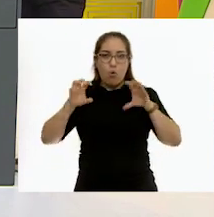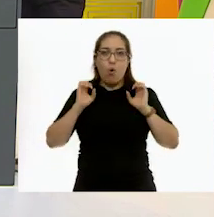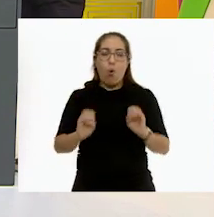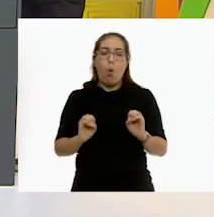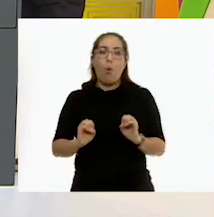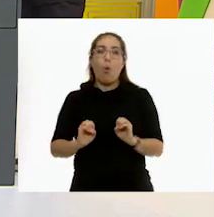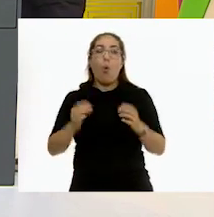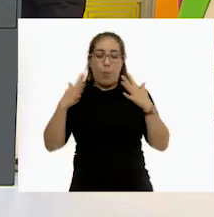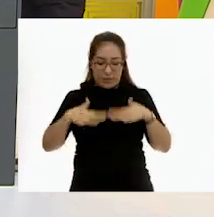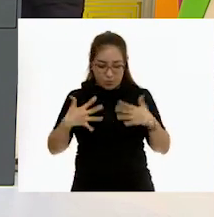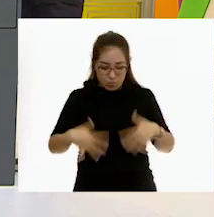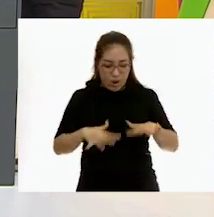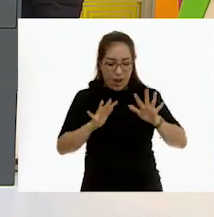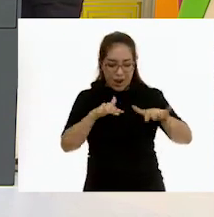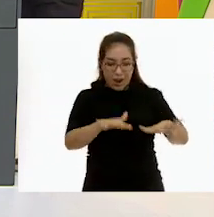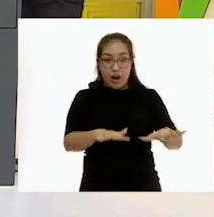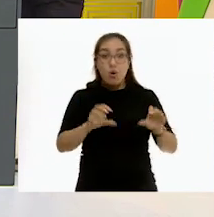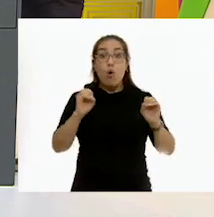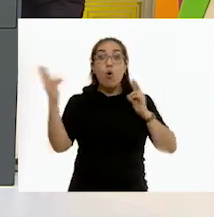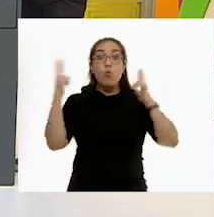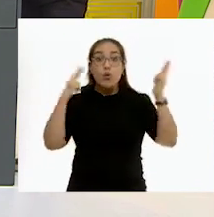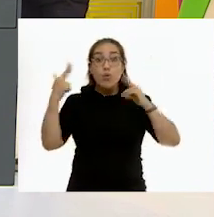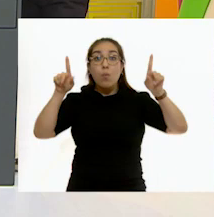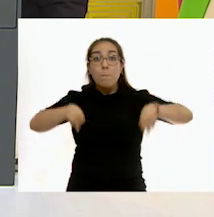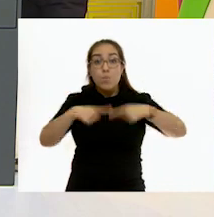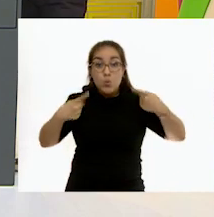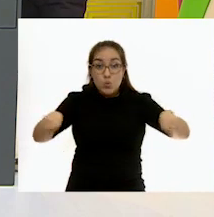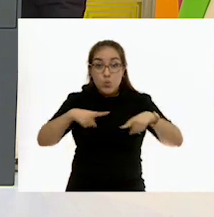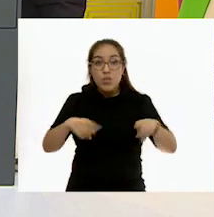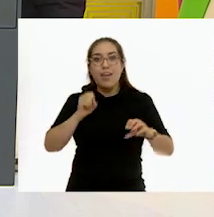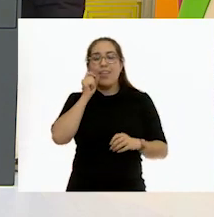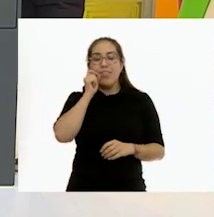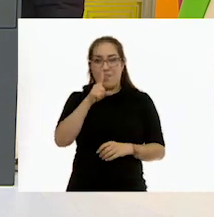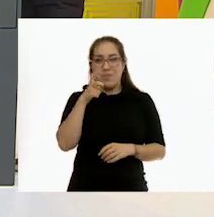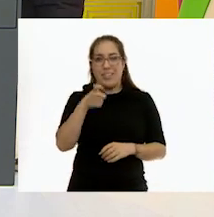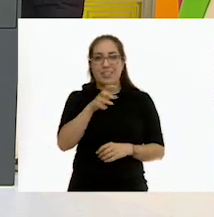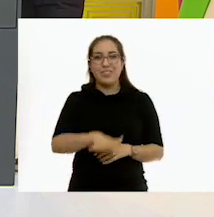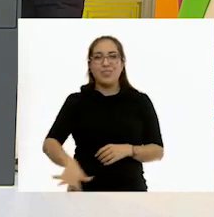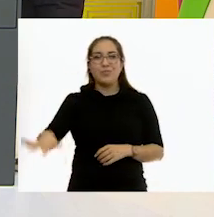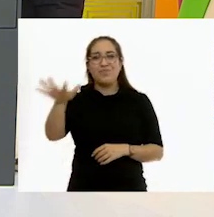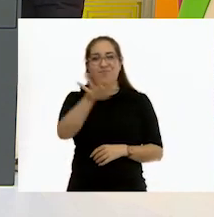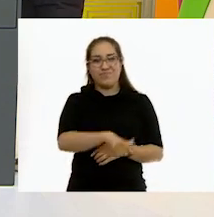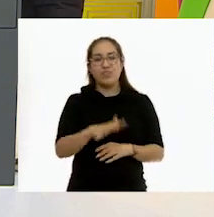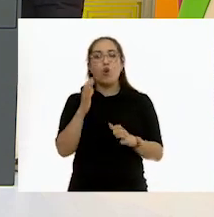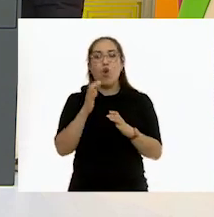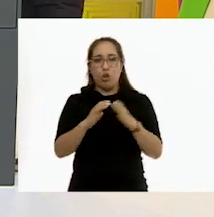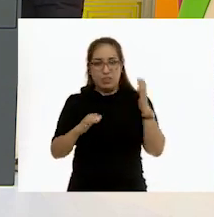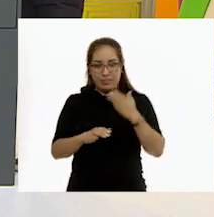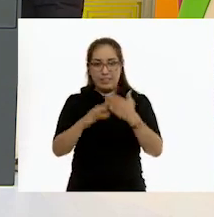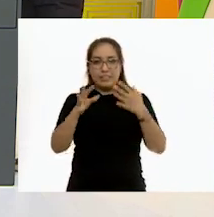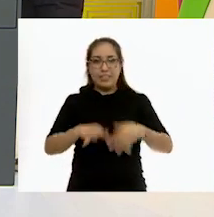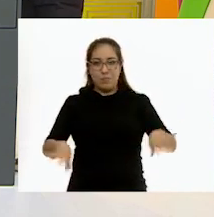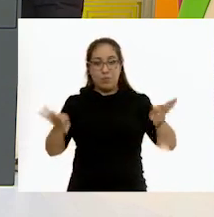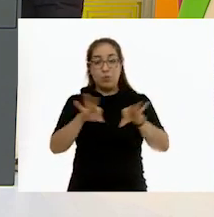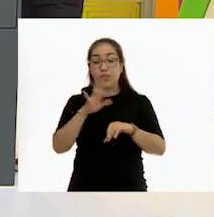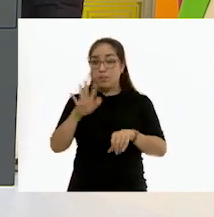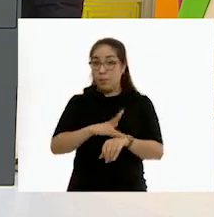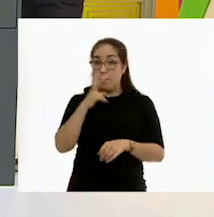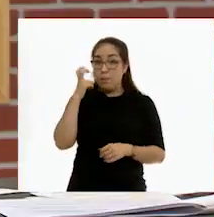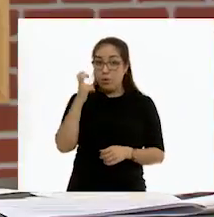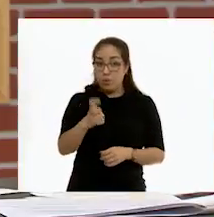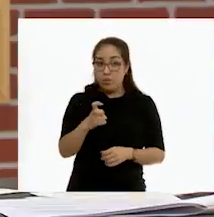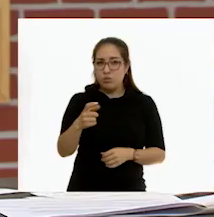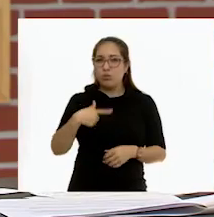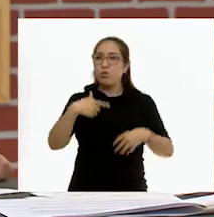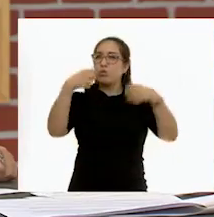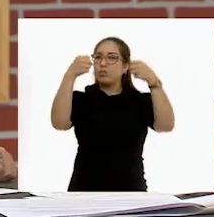insistimos con el vestuarista, el sonido, la ambientación, la música. Es por eso que yo